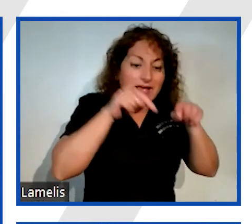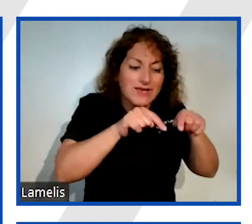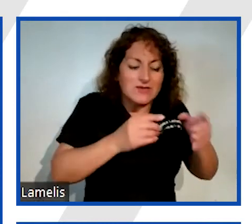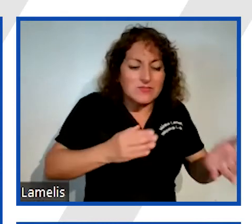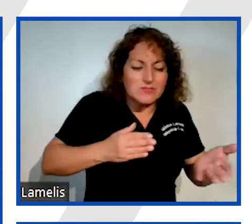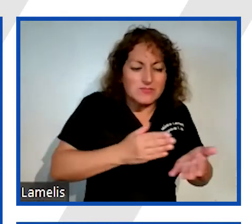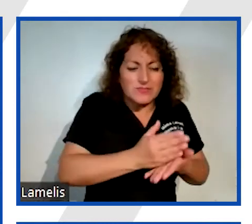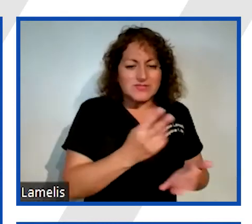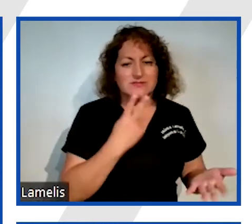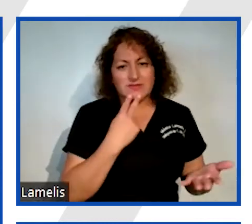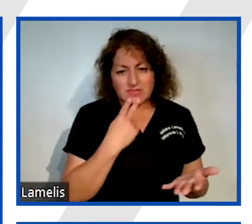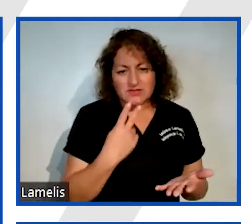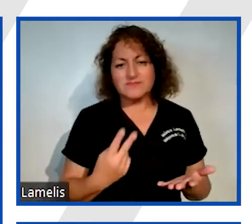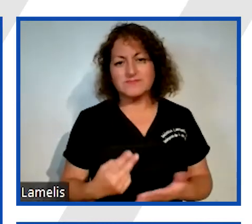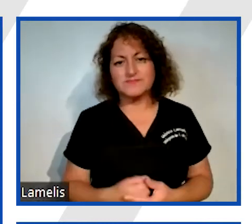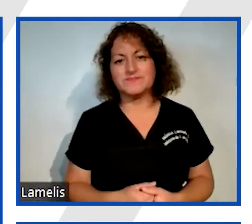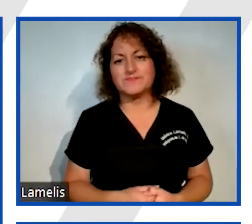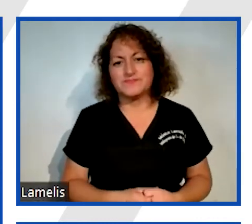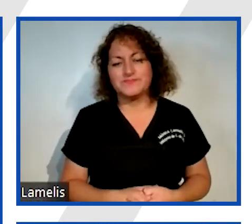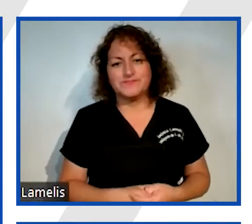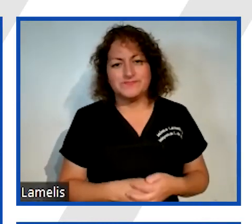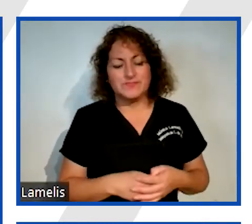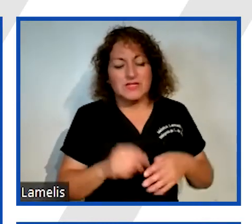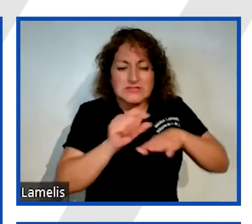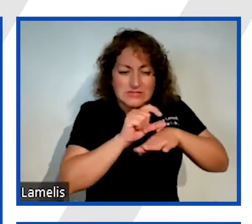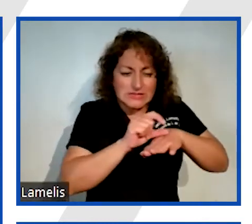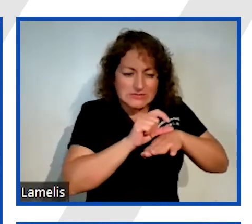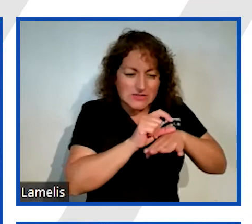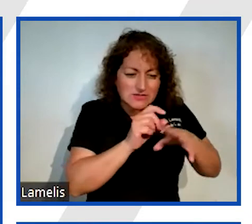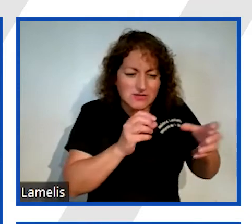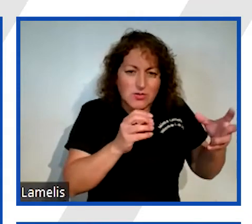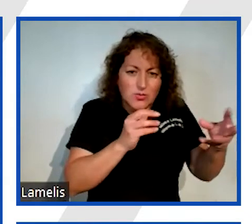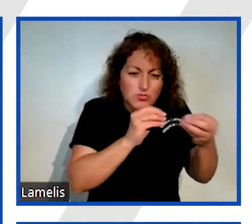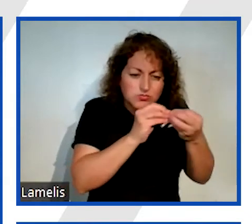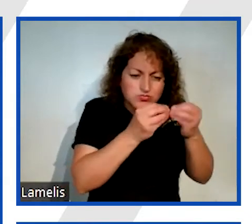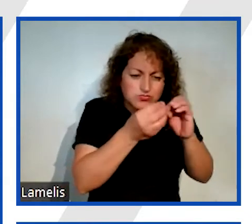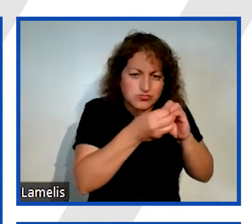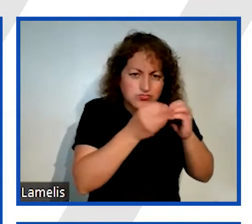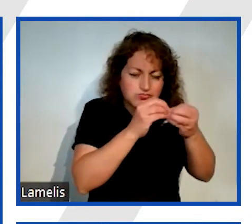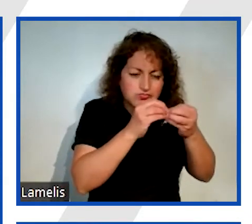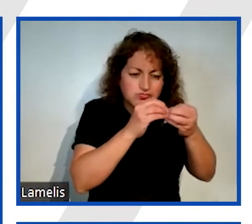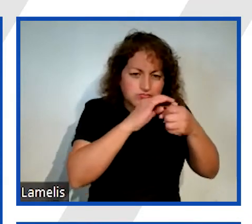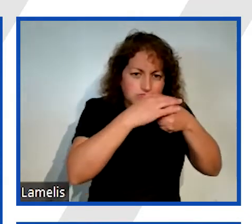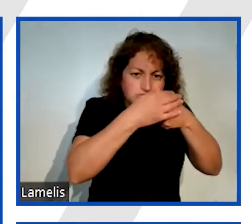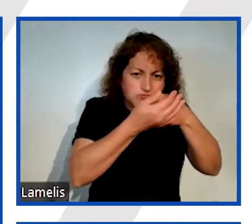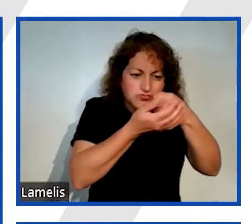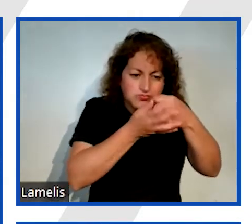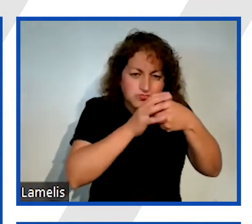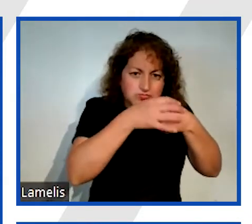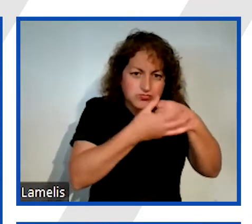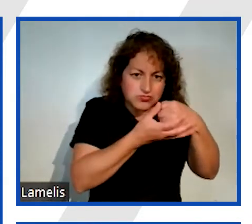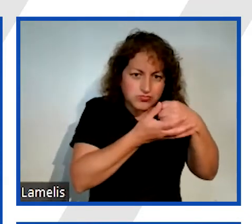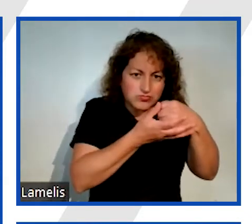grasientas la grasita se empezó a juntar y encapsular y la gracia que hizo la grasa de las moléculas de